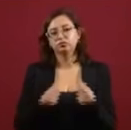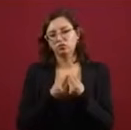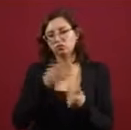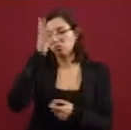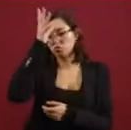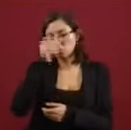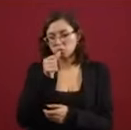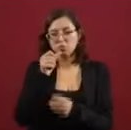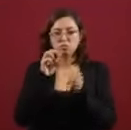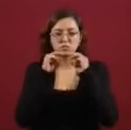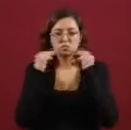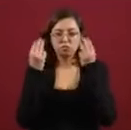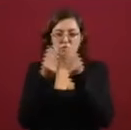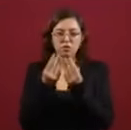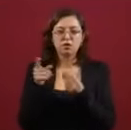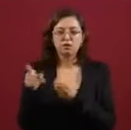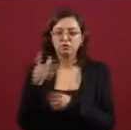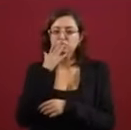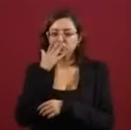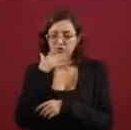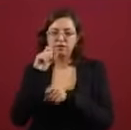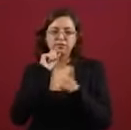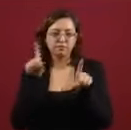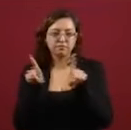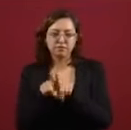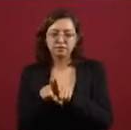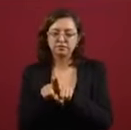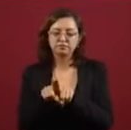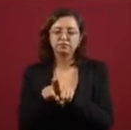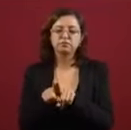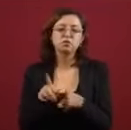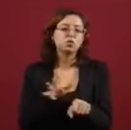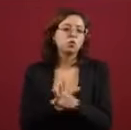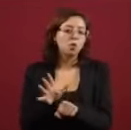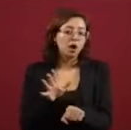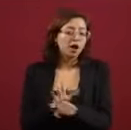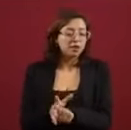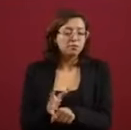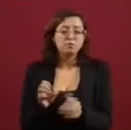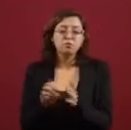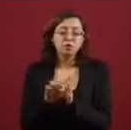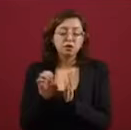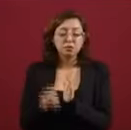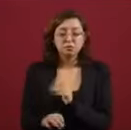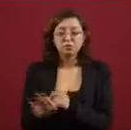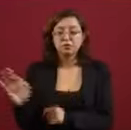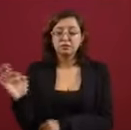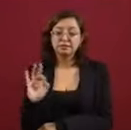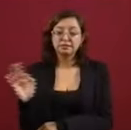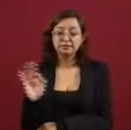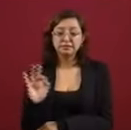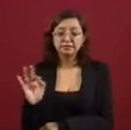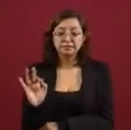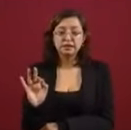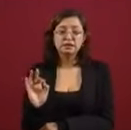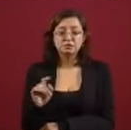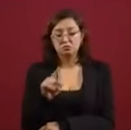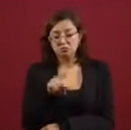criminales del estado de sonora entre ellos uno de los posibles el que usted